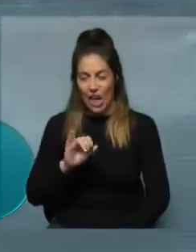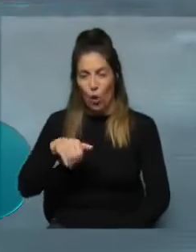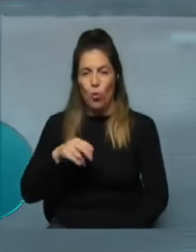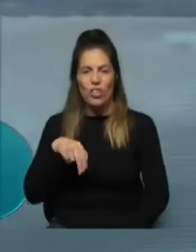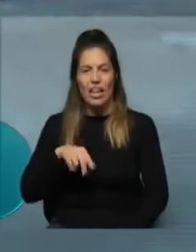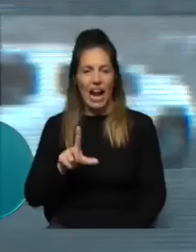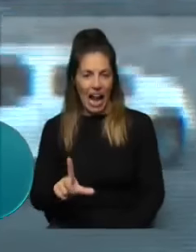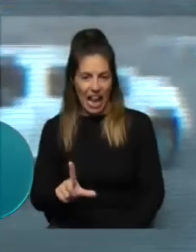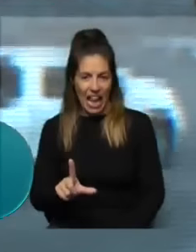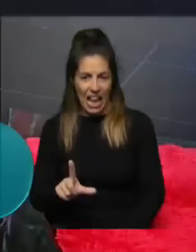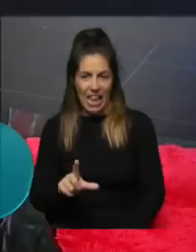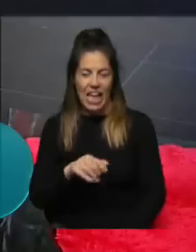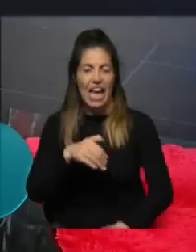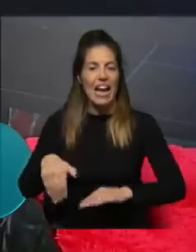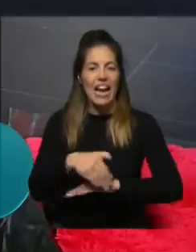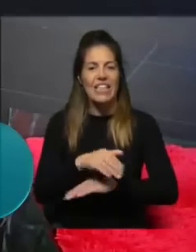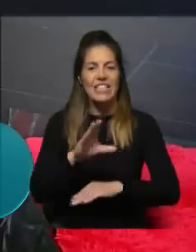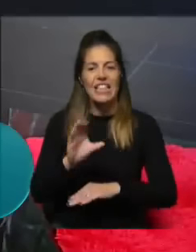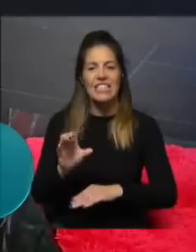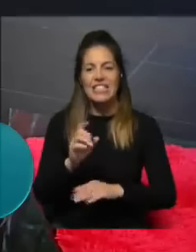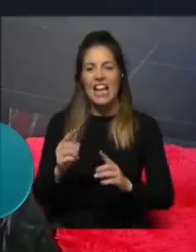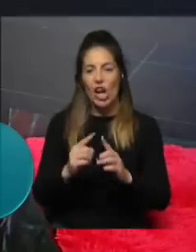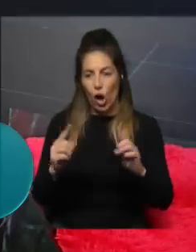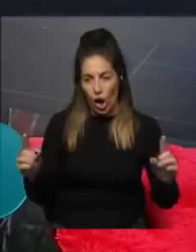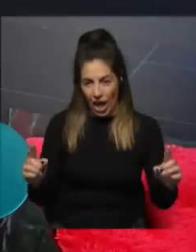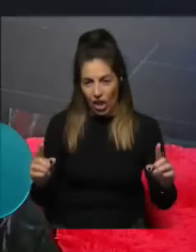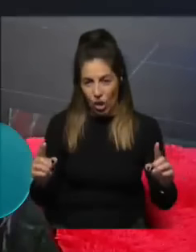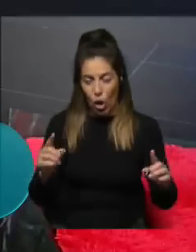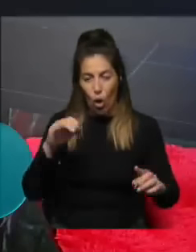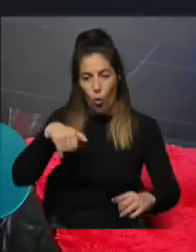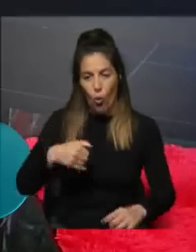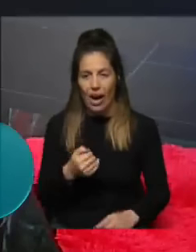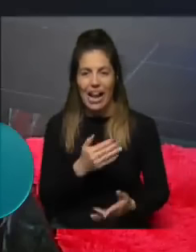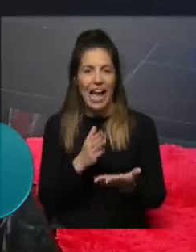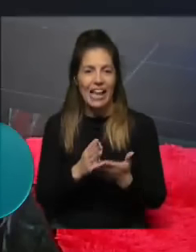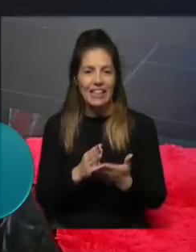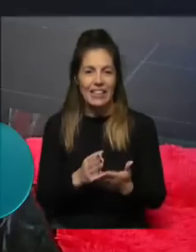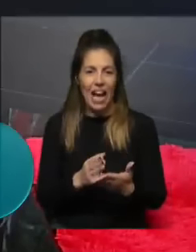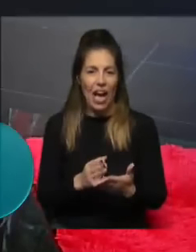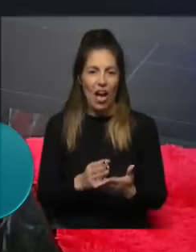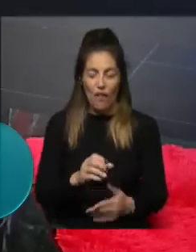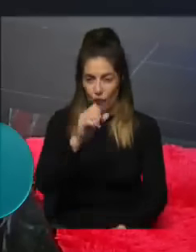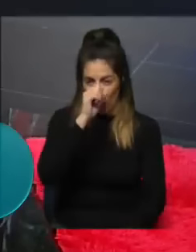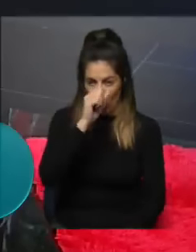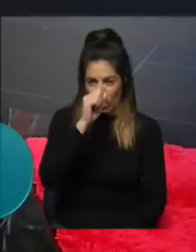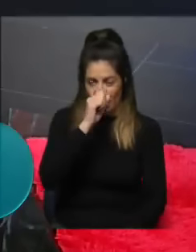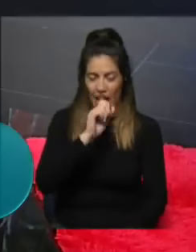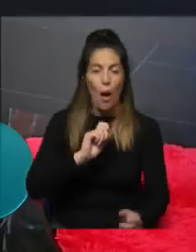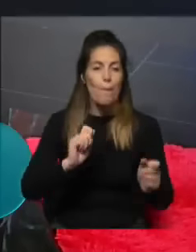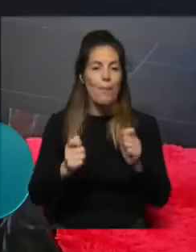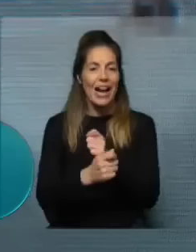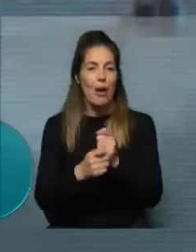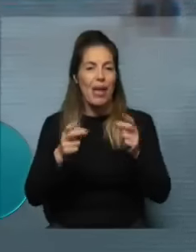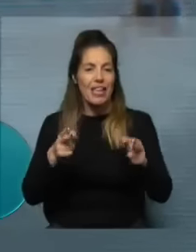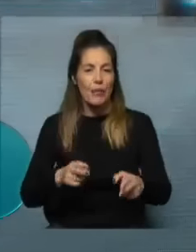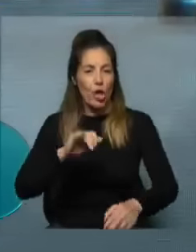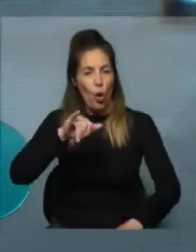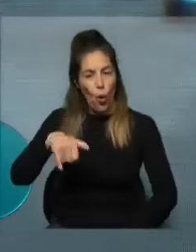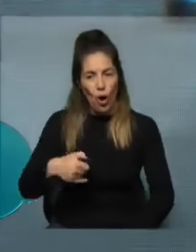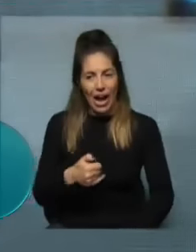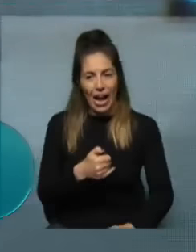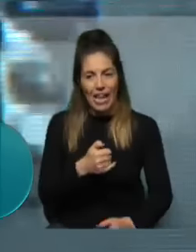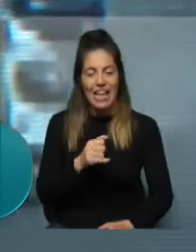Cerro Largo desde Juncal hacia Florida. Va a cambiar también el sentido de un tramito en la calle Juncal desde